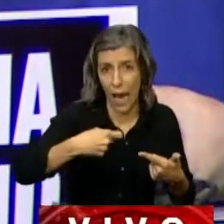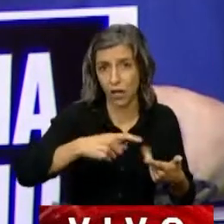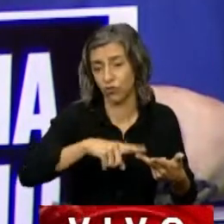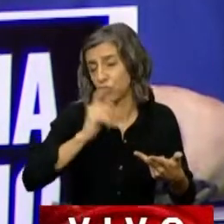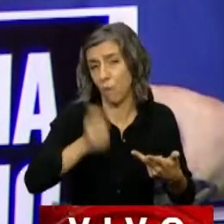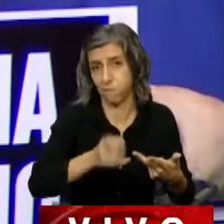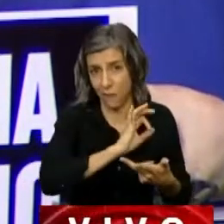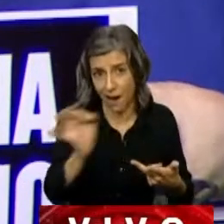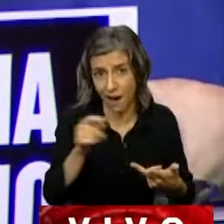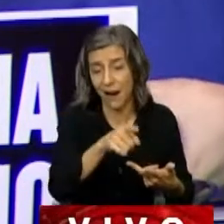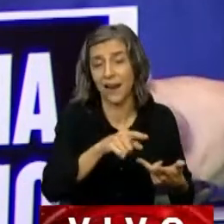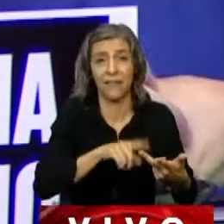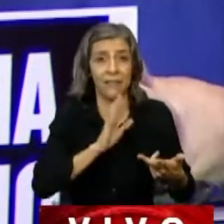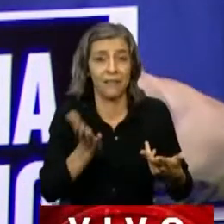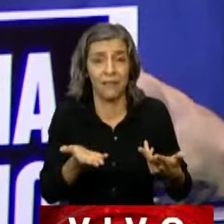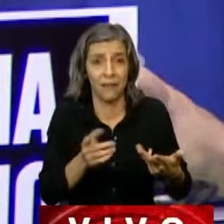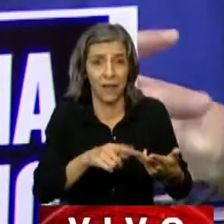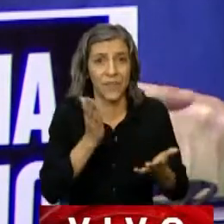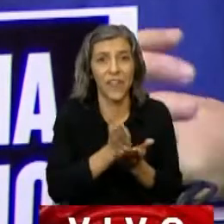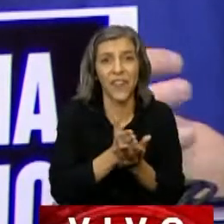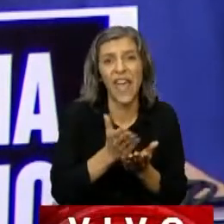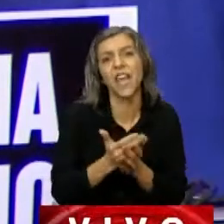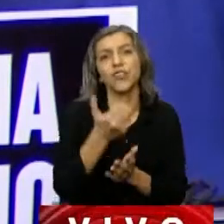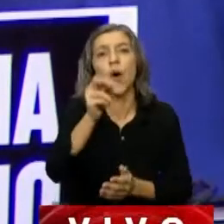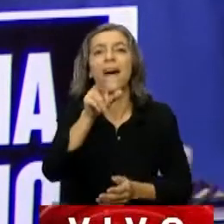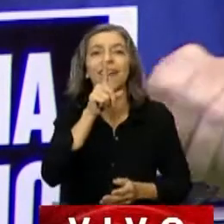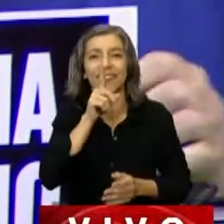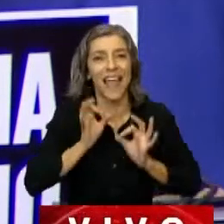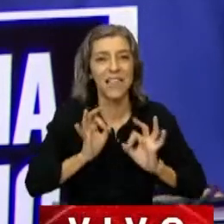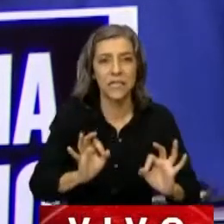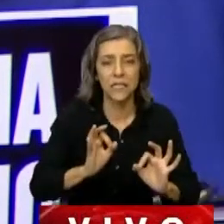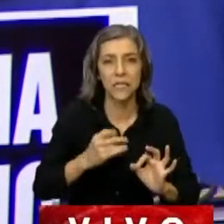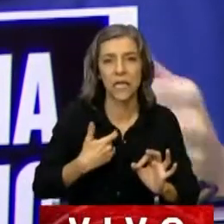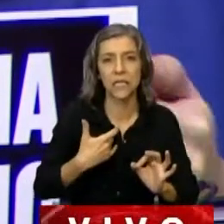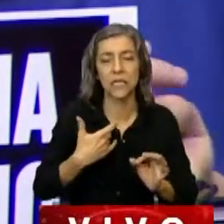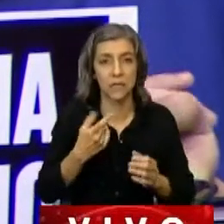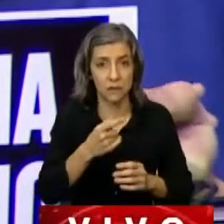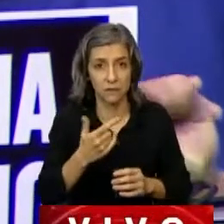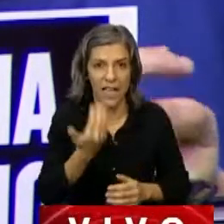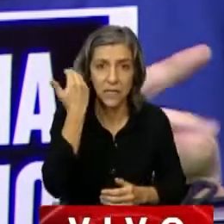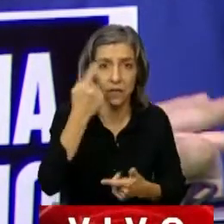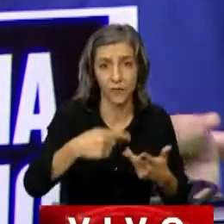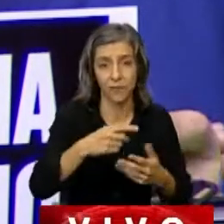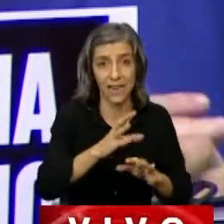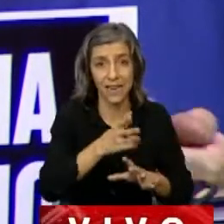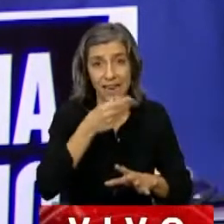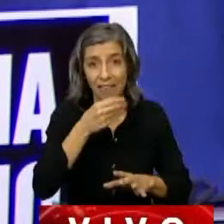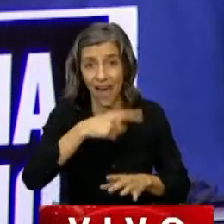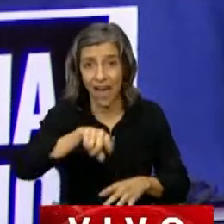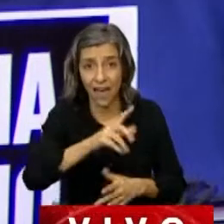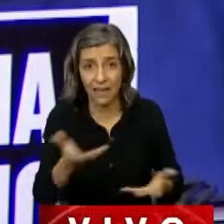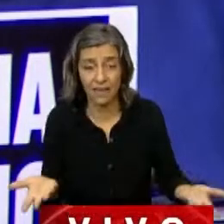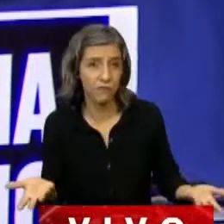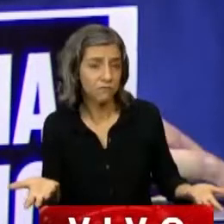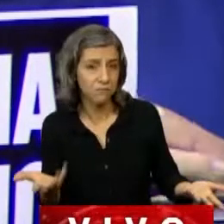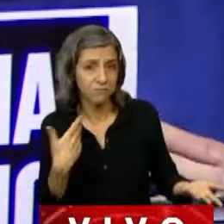la patronal. No tienen derecho al RT y la responsabilidad sobre esos